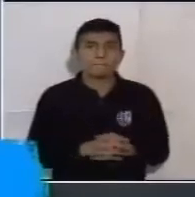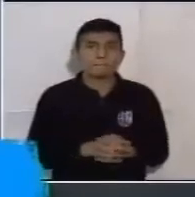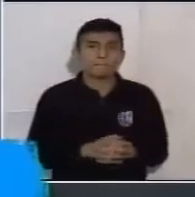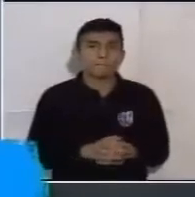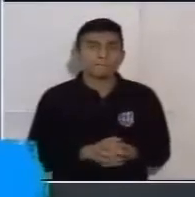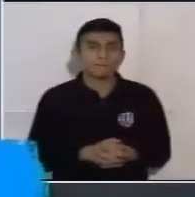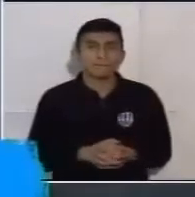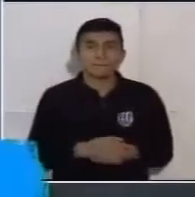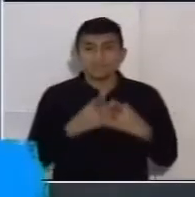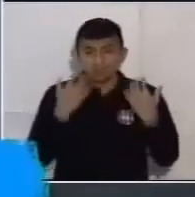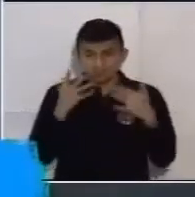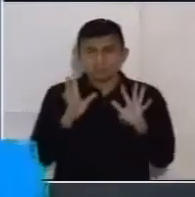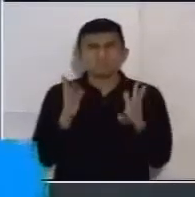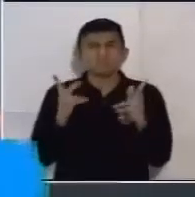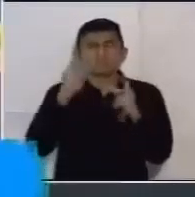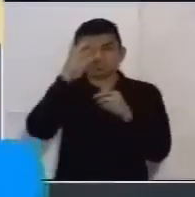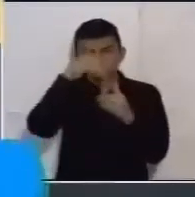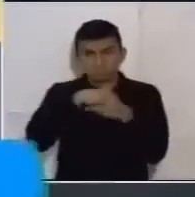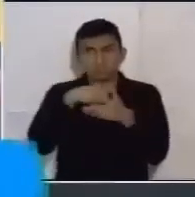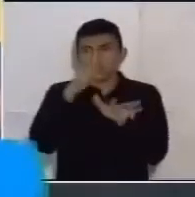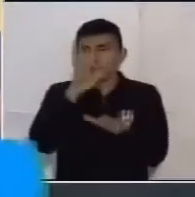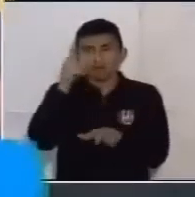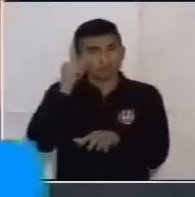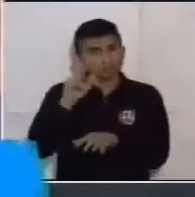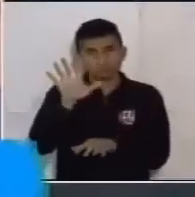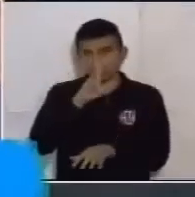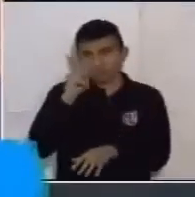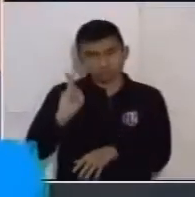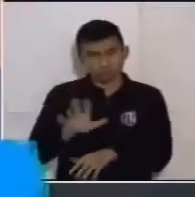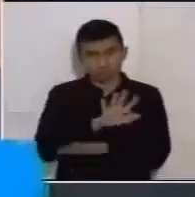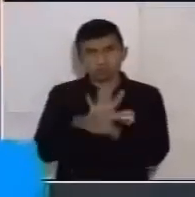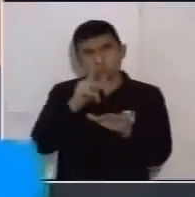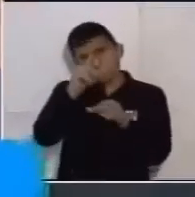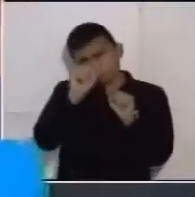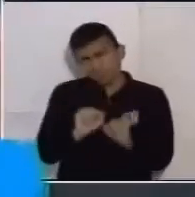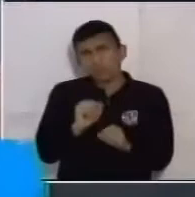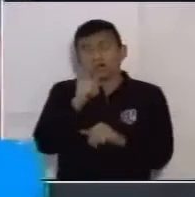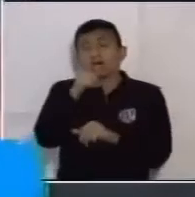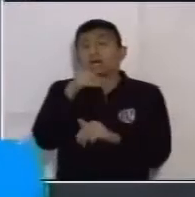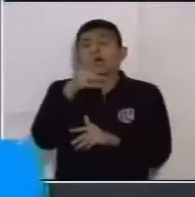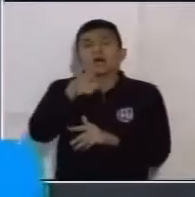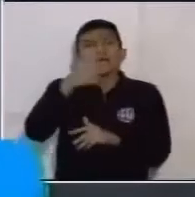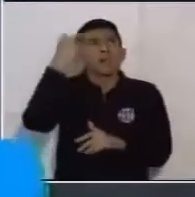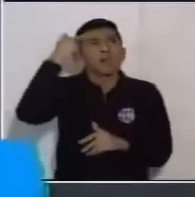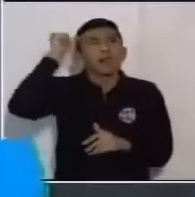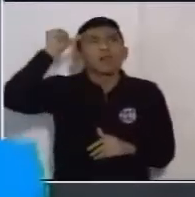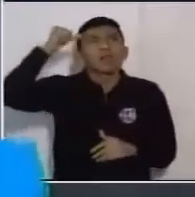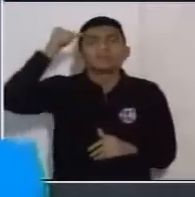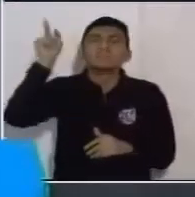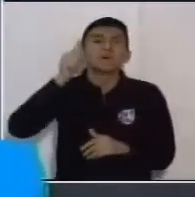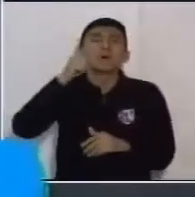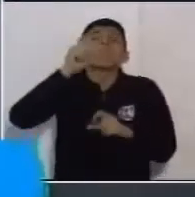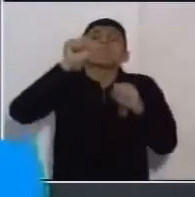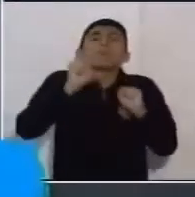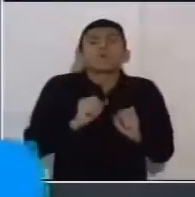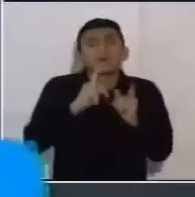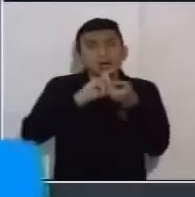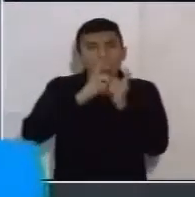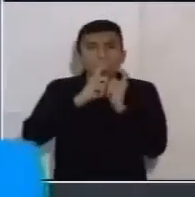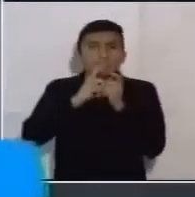Como les dije al principio, este es el tradicional, pero no se acostumbren a él, ¿verdad? Puede tener cualquier posición, cualquier tipo de